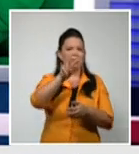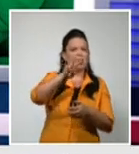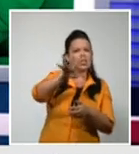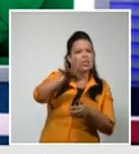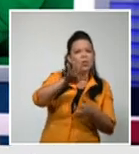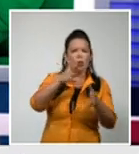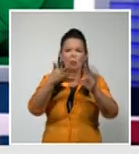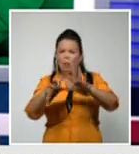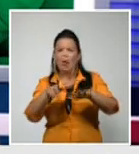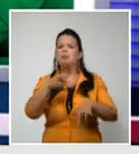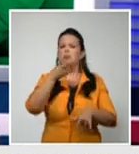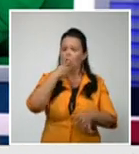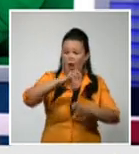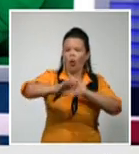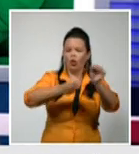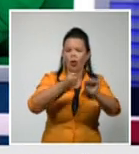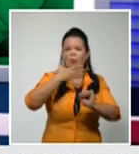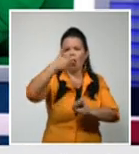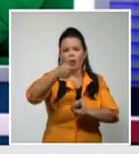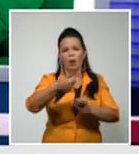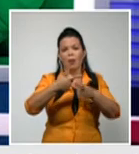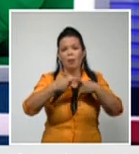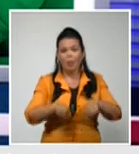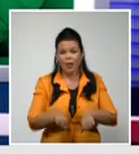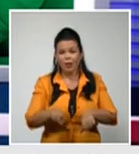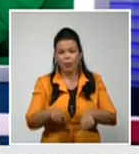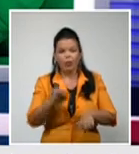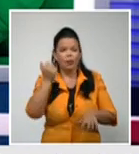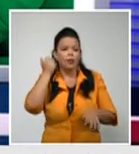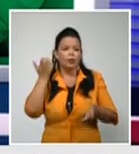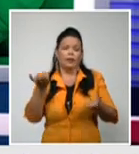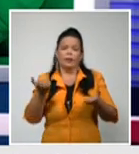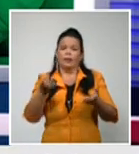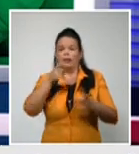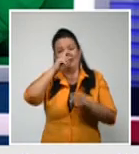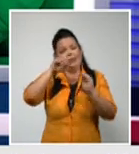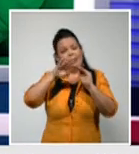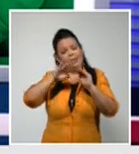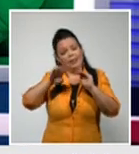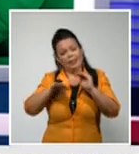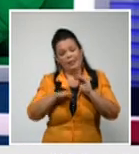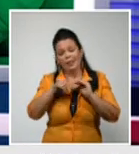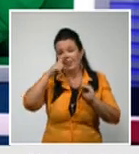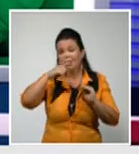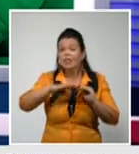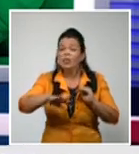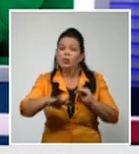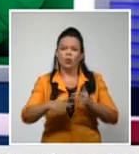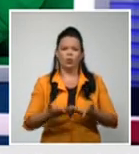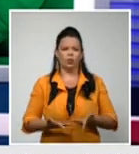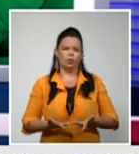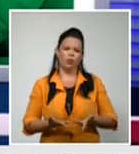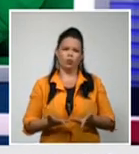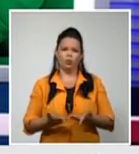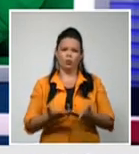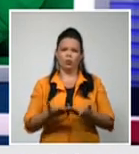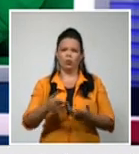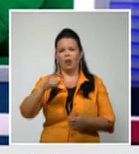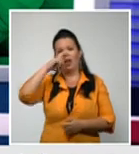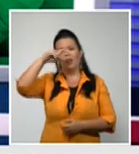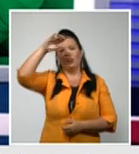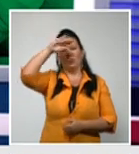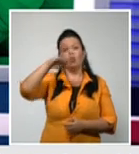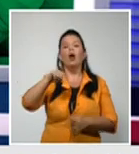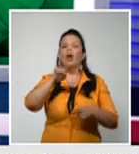se puede, pero indiscutiblemente esos podemos protegerlos. Y la autorresponsabilidad de todas las